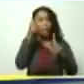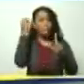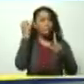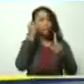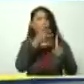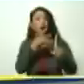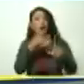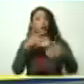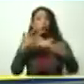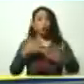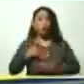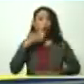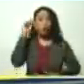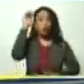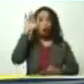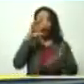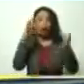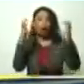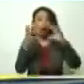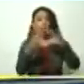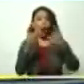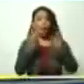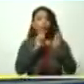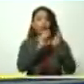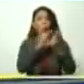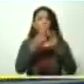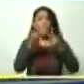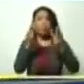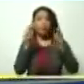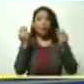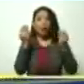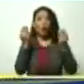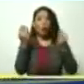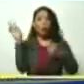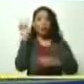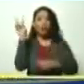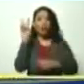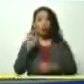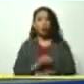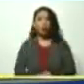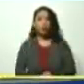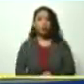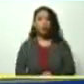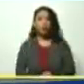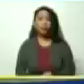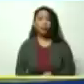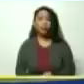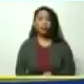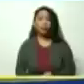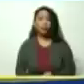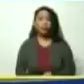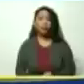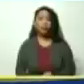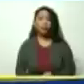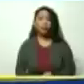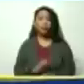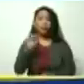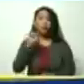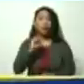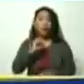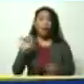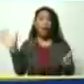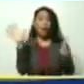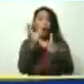que puede tener el clima de diálogo y de paz en la economía venezolana y si se logra